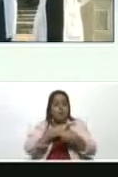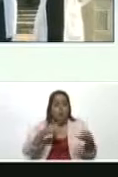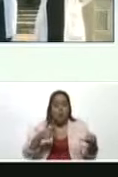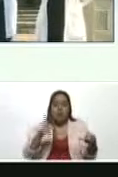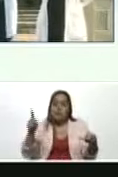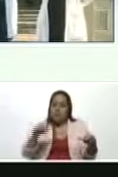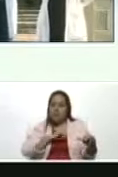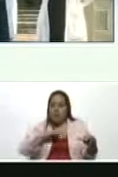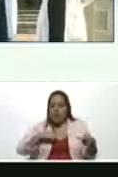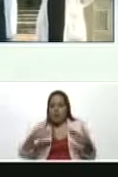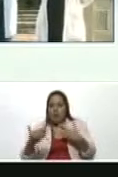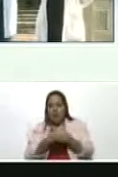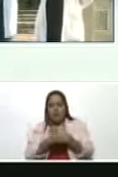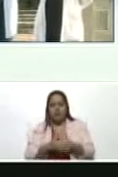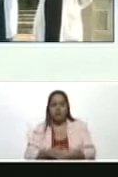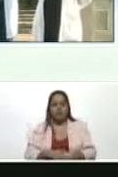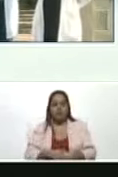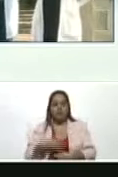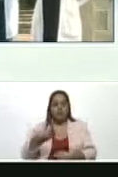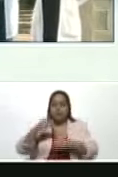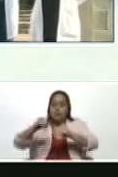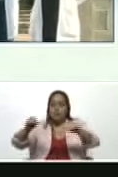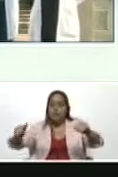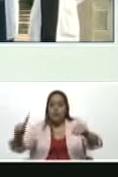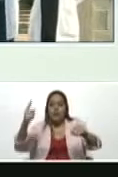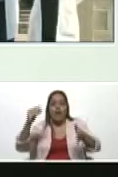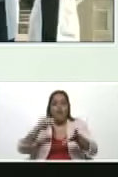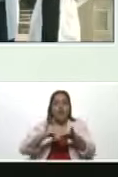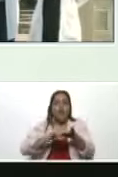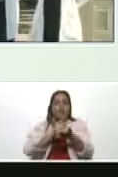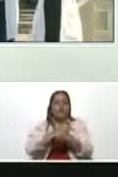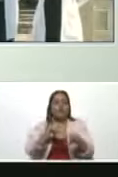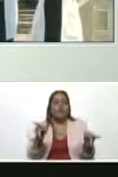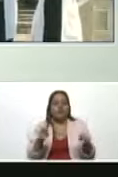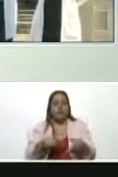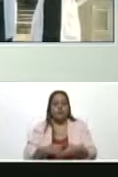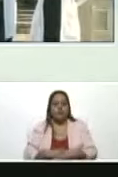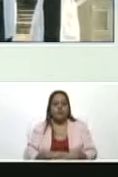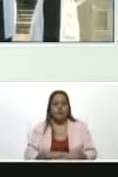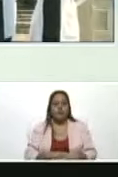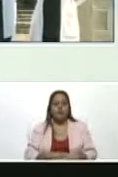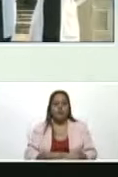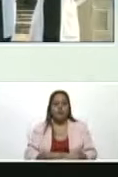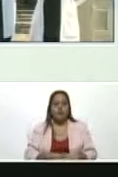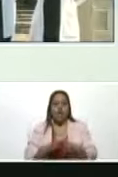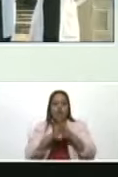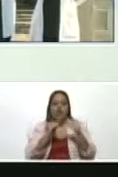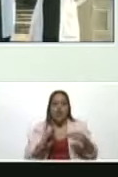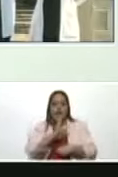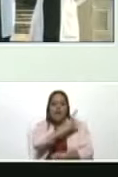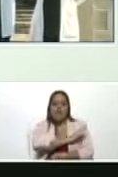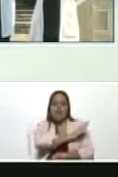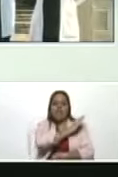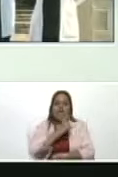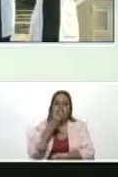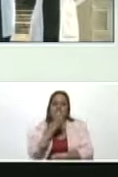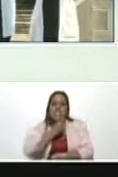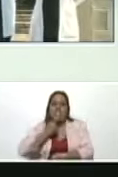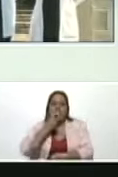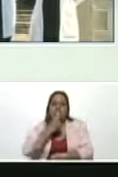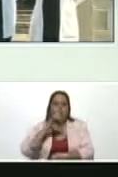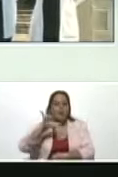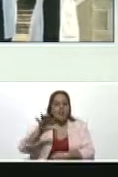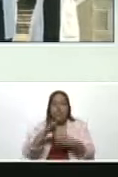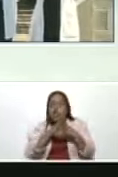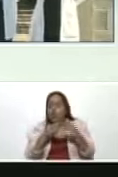privado. Y le hago un llamado por primera vez públicamente a todas las clínicas odontológicas del país,